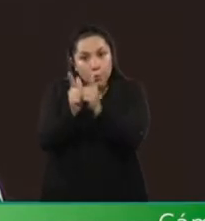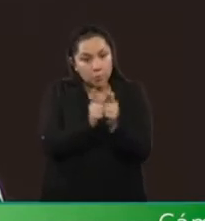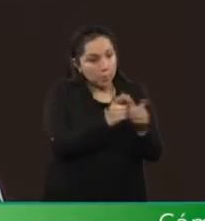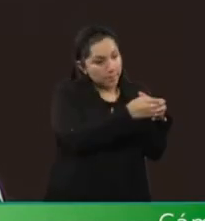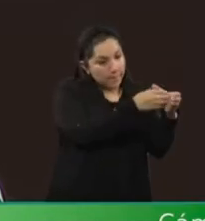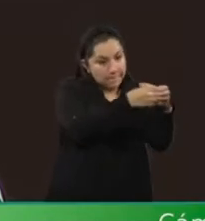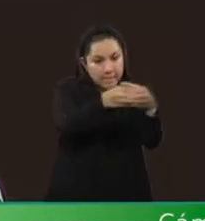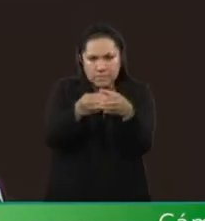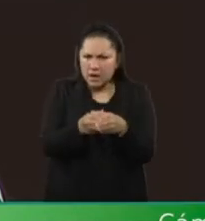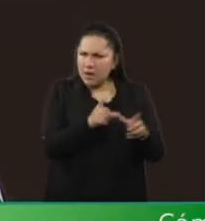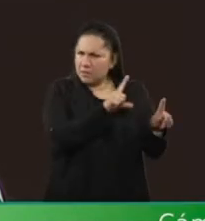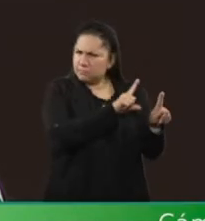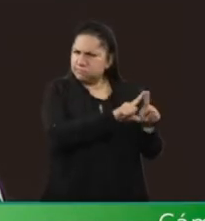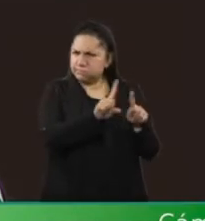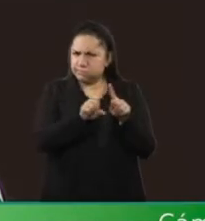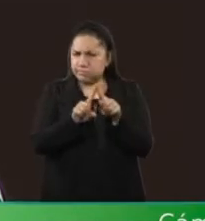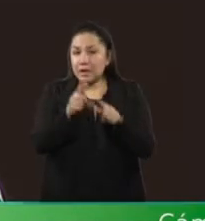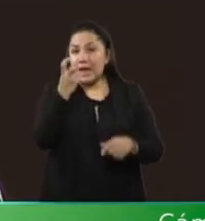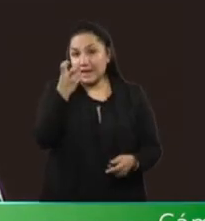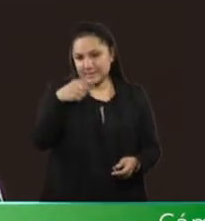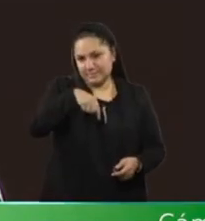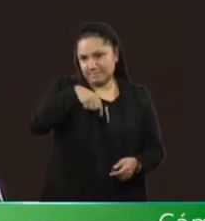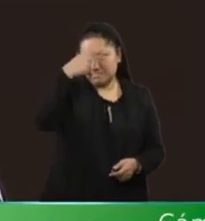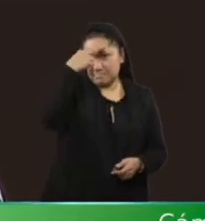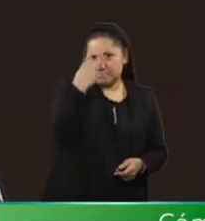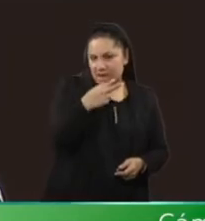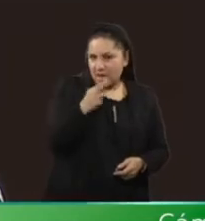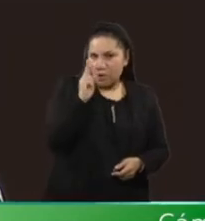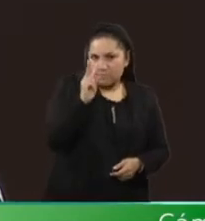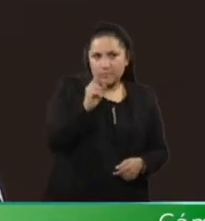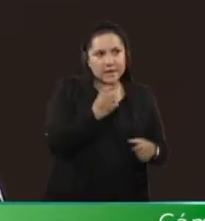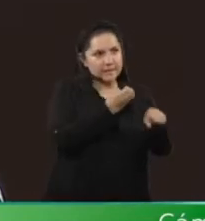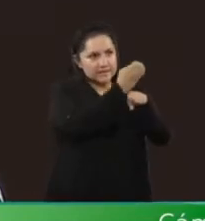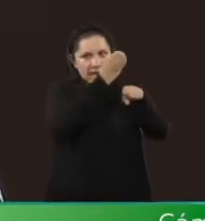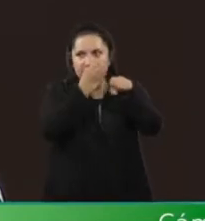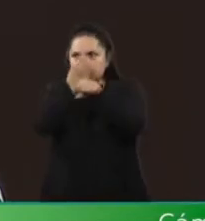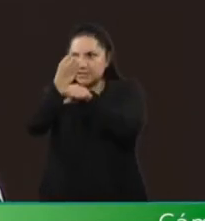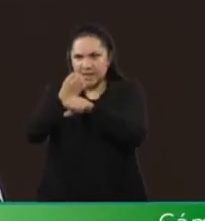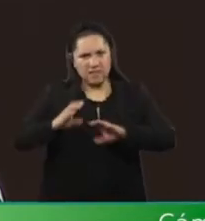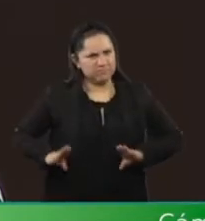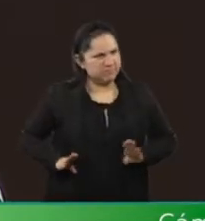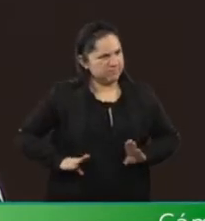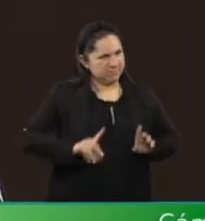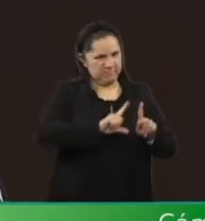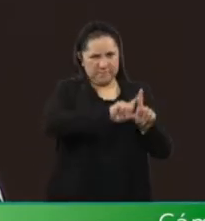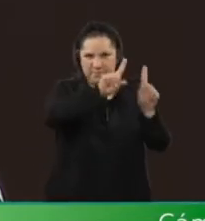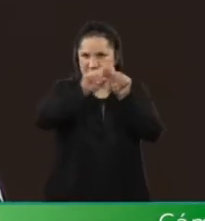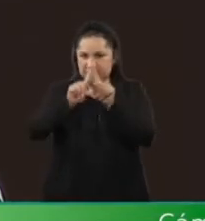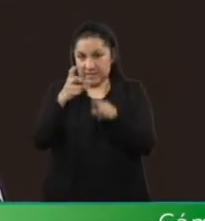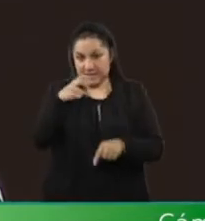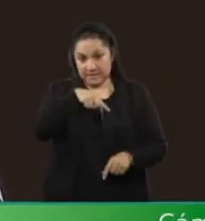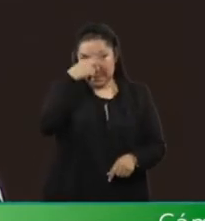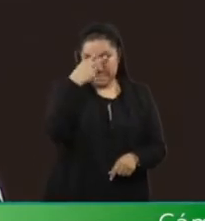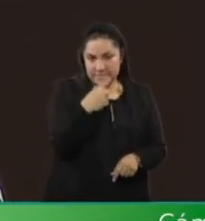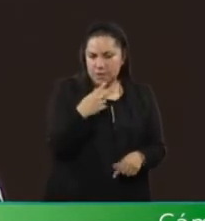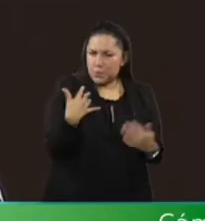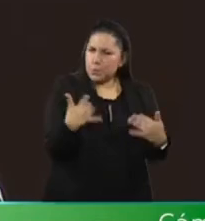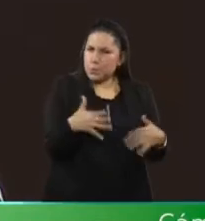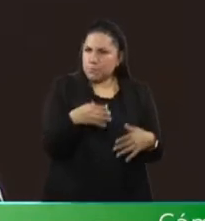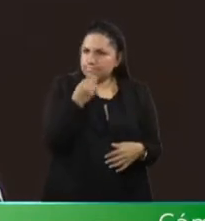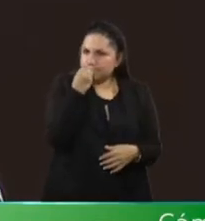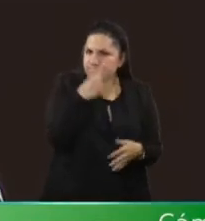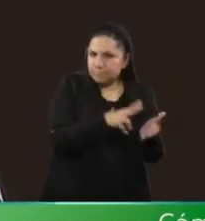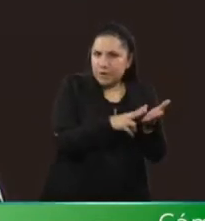estados estos diferentes grupos que enriquecen a nuestra nación. En Campeche, el 10.4% de la población se